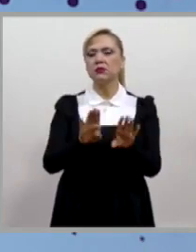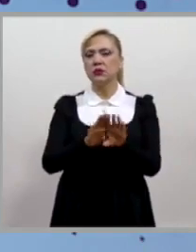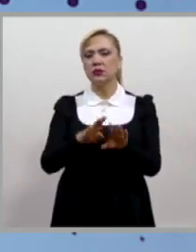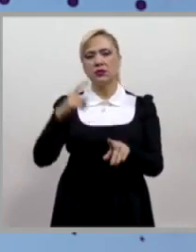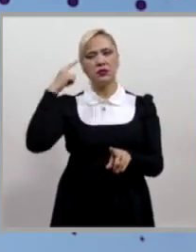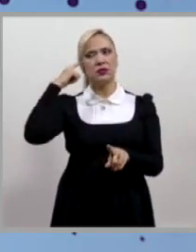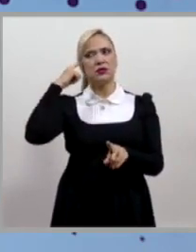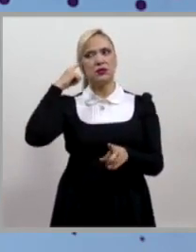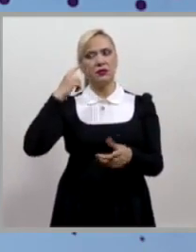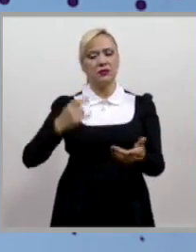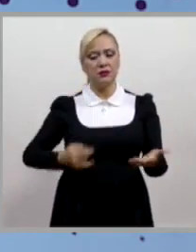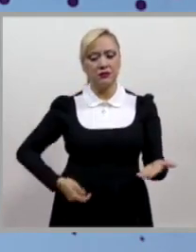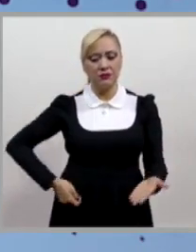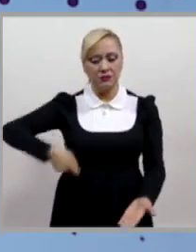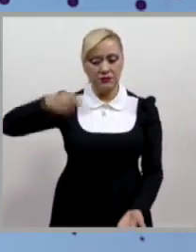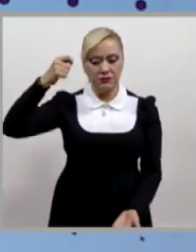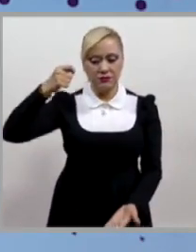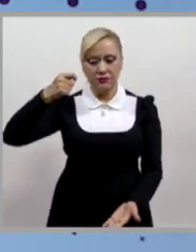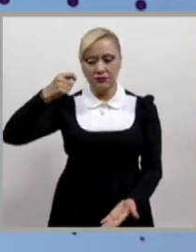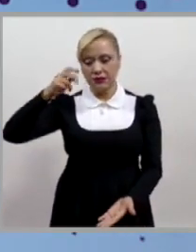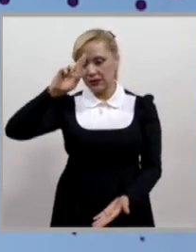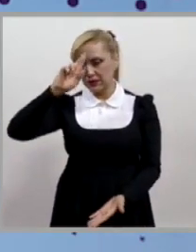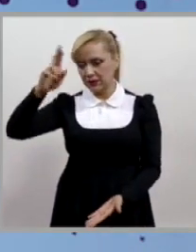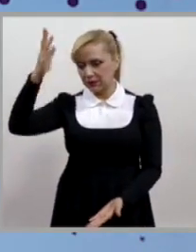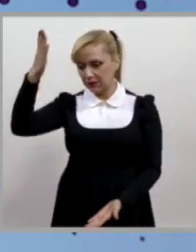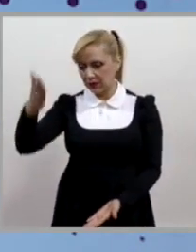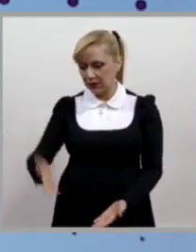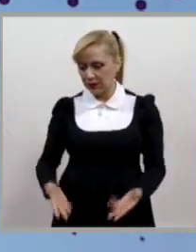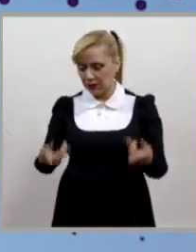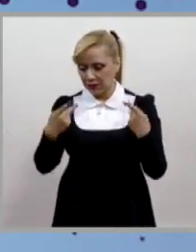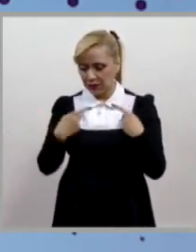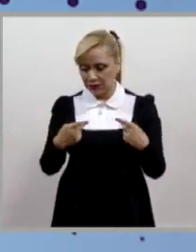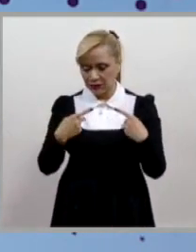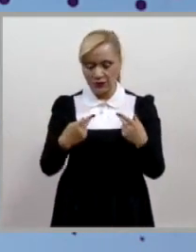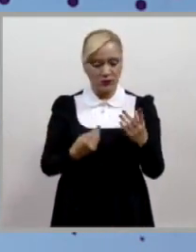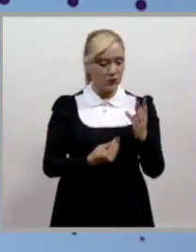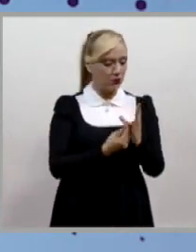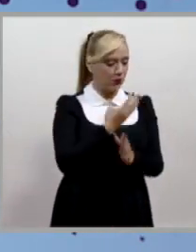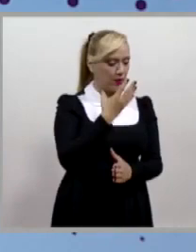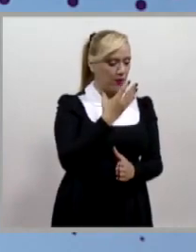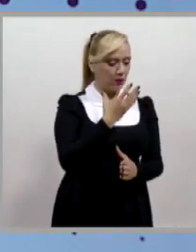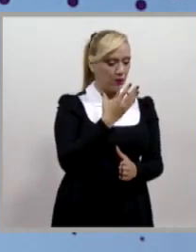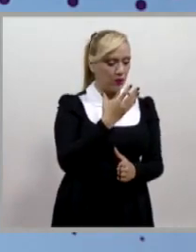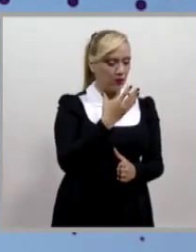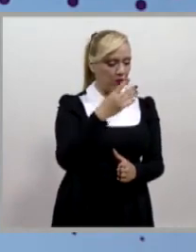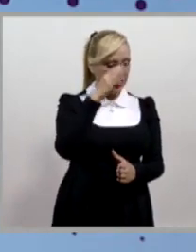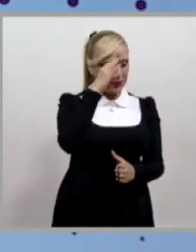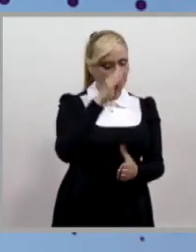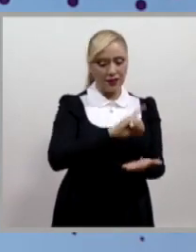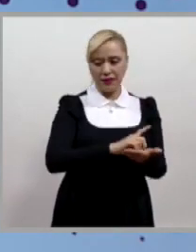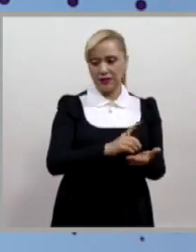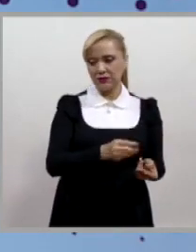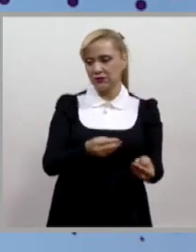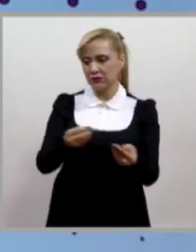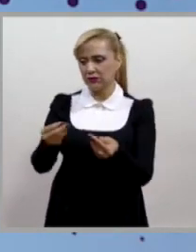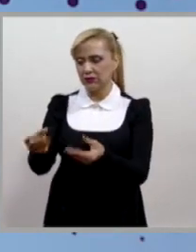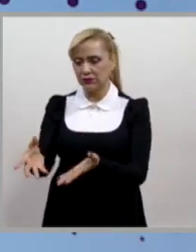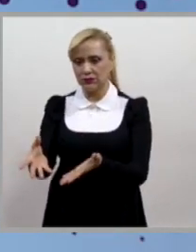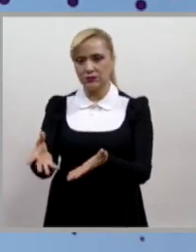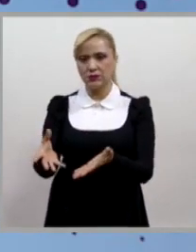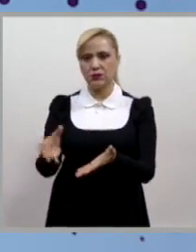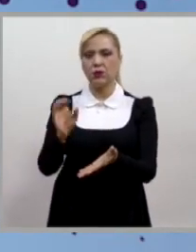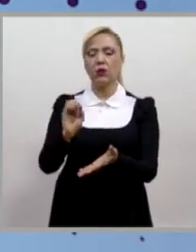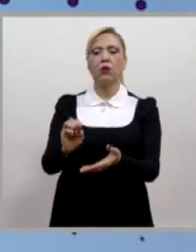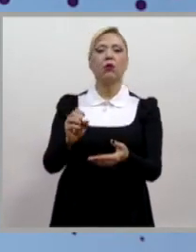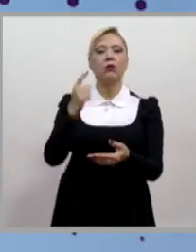caso concreto la dignidad humana como fuente del reconocimiento de nuevos derechos o principios, como pasó en sede judicial con el libre desarrollo de